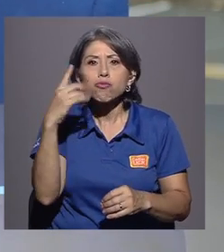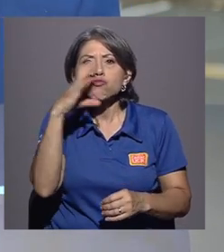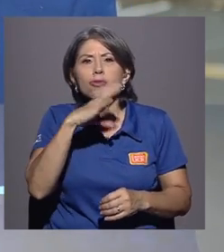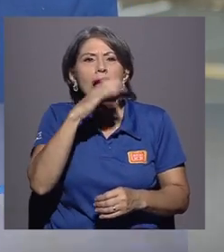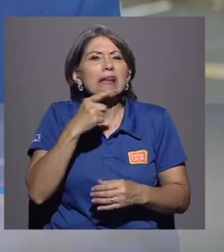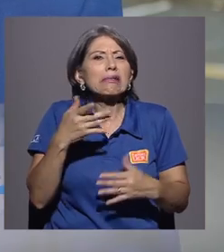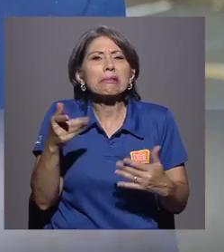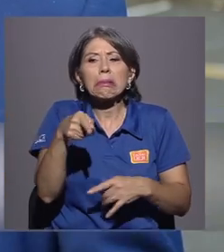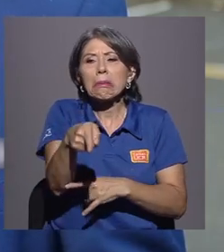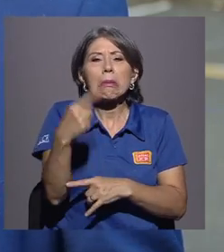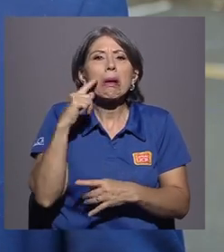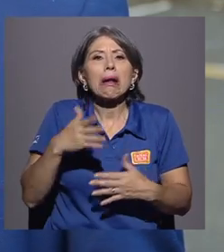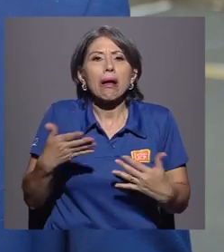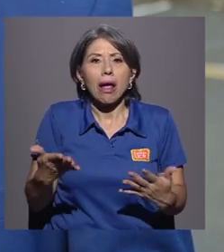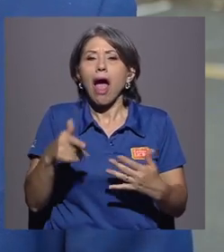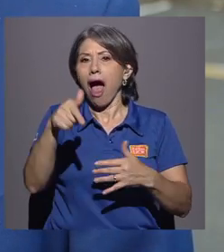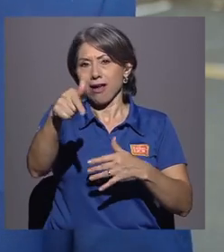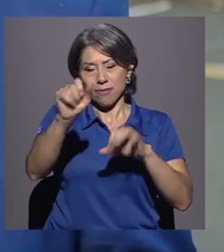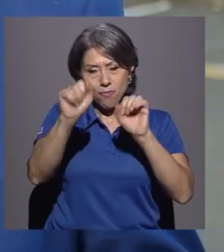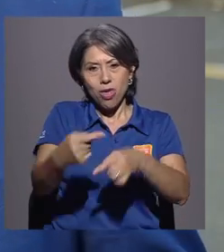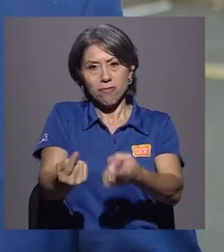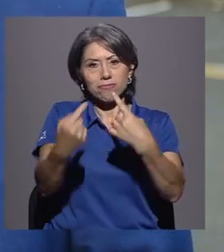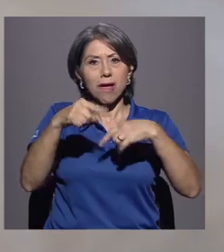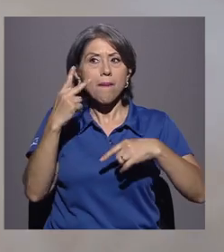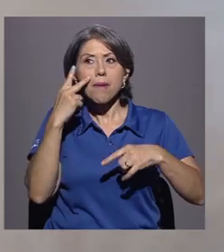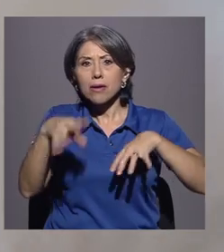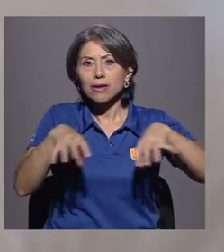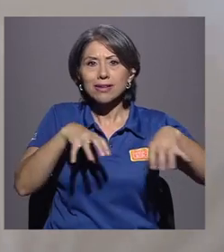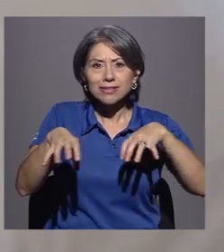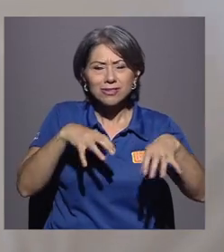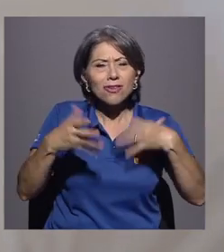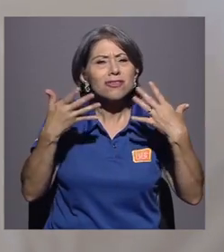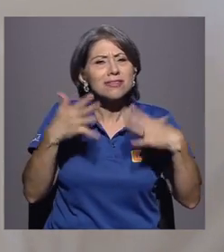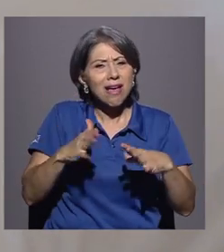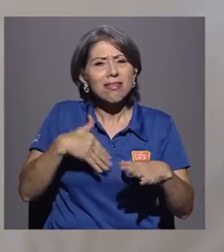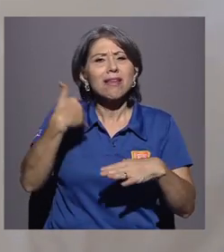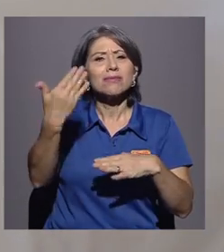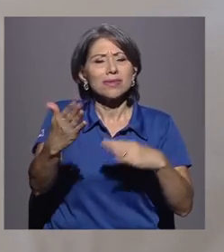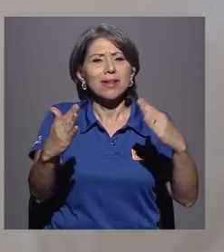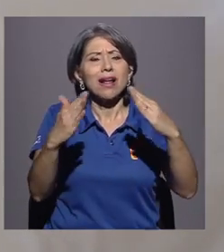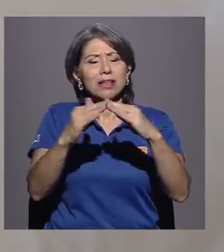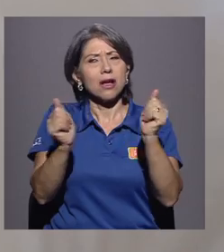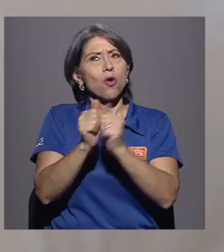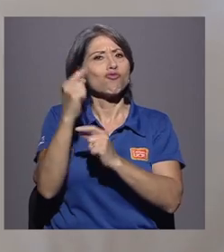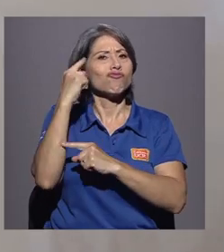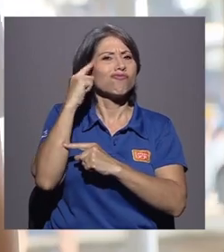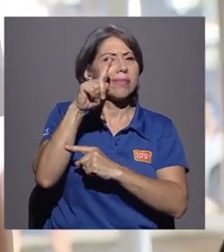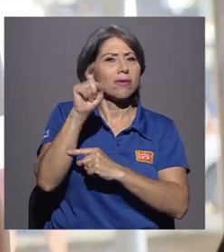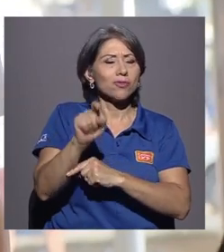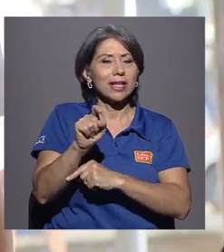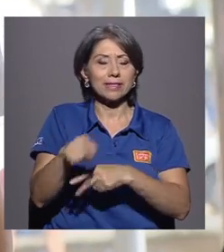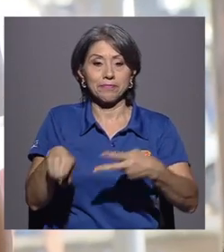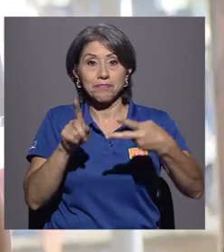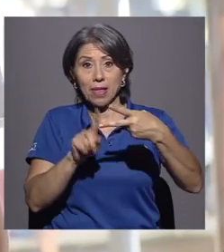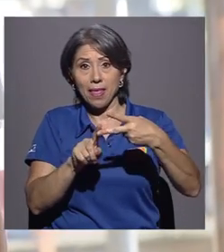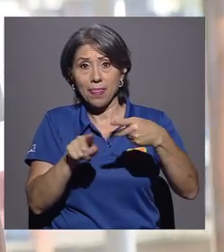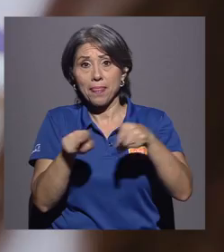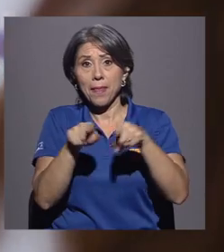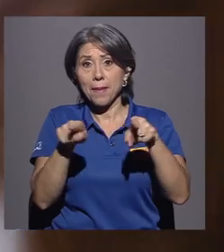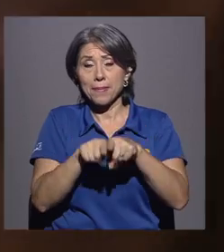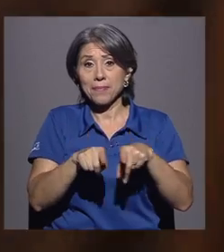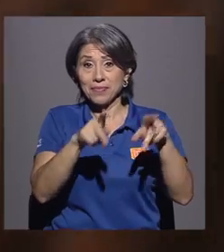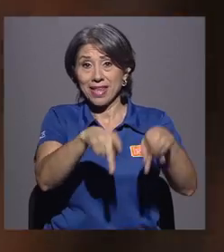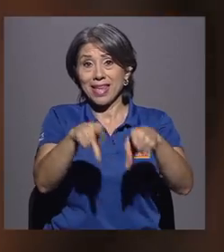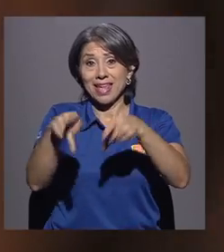trata eso y para qué sirve. Aquí lo pueden ver en acción de forma práctica y ya se llevan muchas preguntas para la casa. Pero también queremos conectar